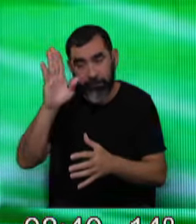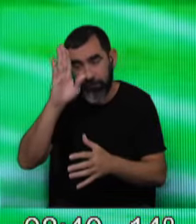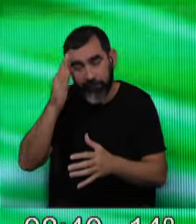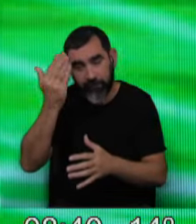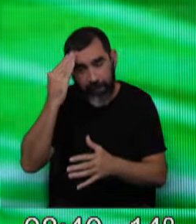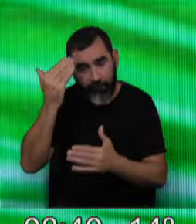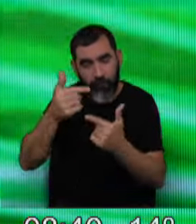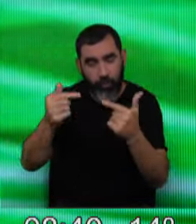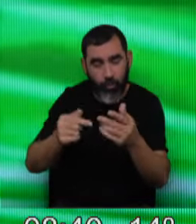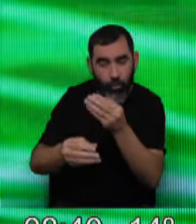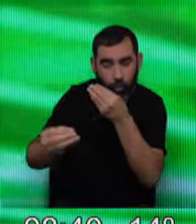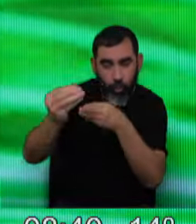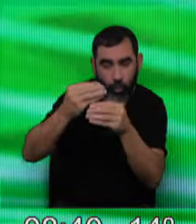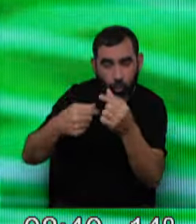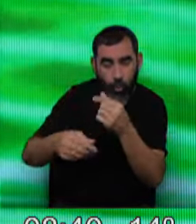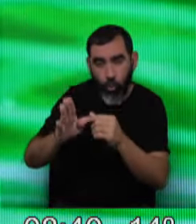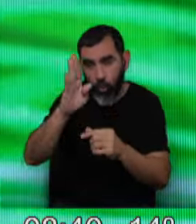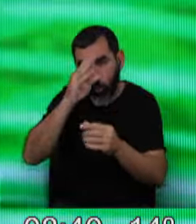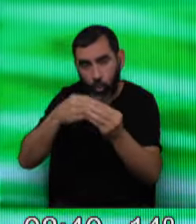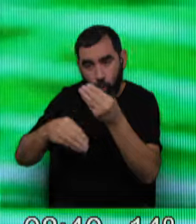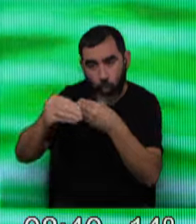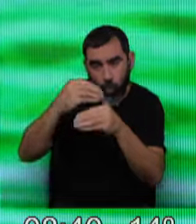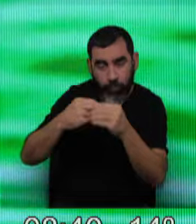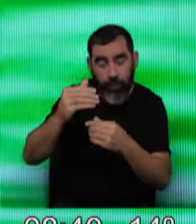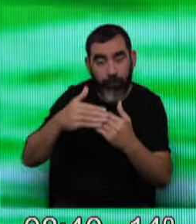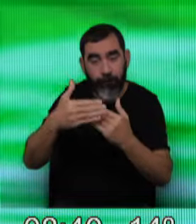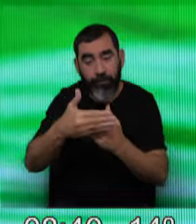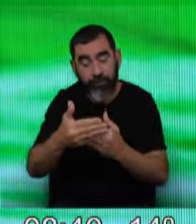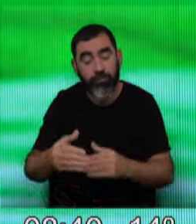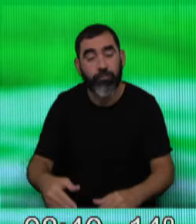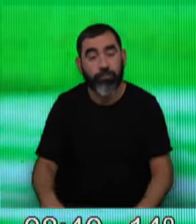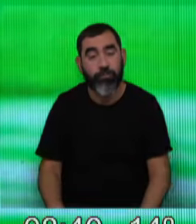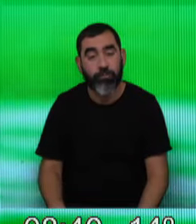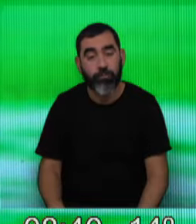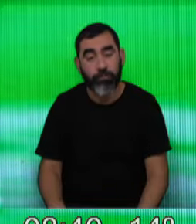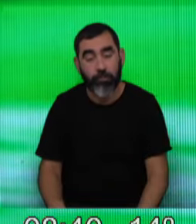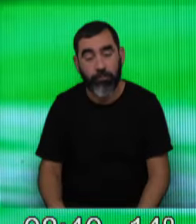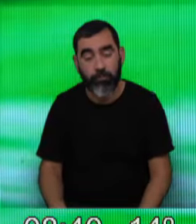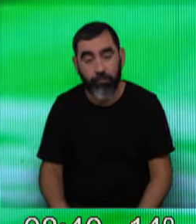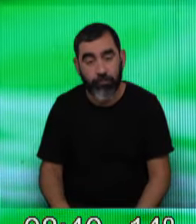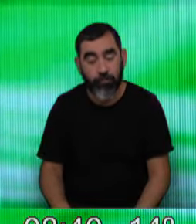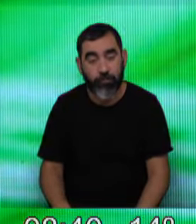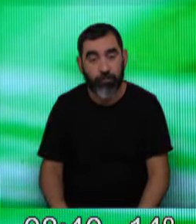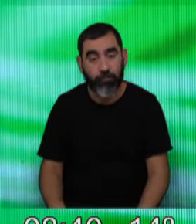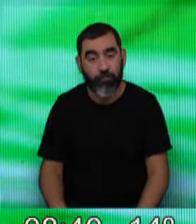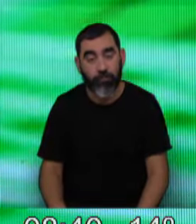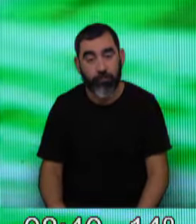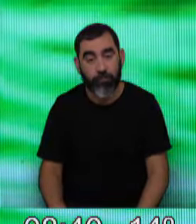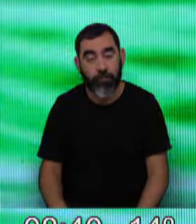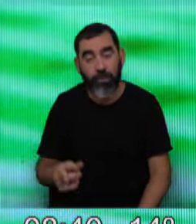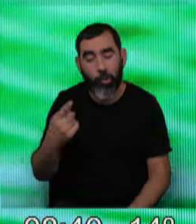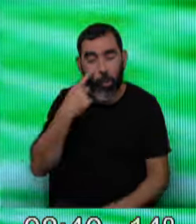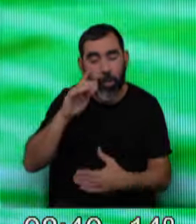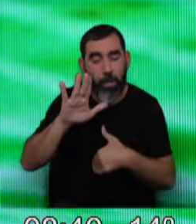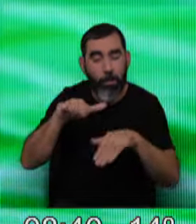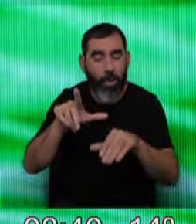locales y todo el saber que tienen los vecinos o las comunidades sobre su propio hábitat, que siempre es mucho más que lo que